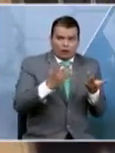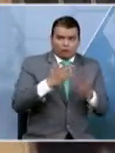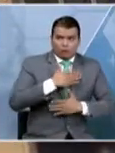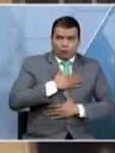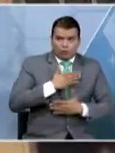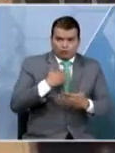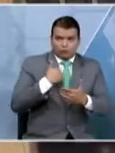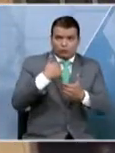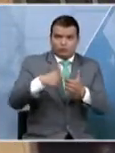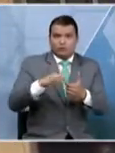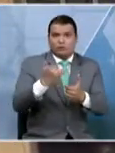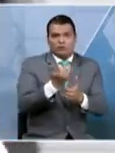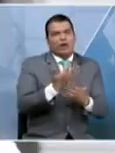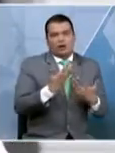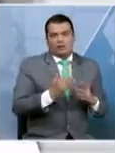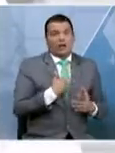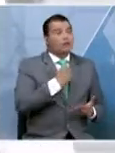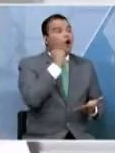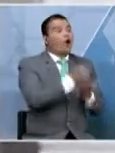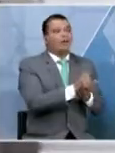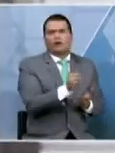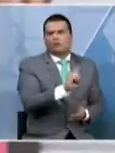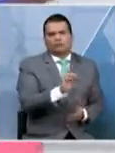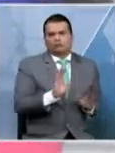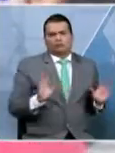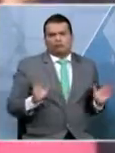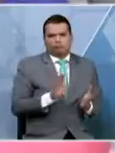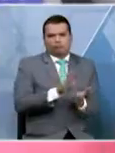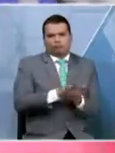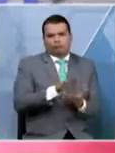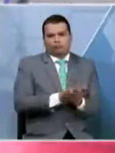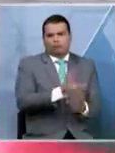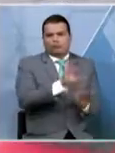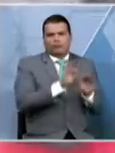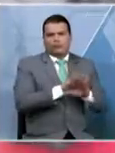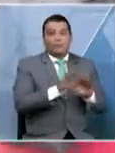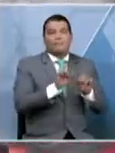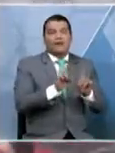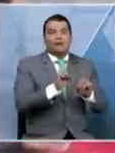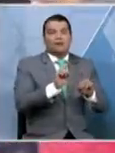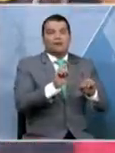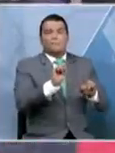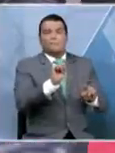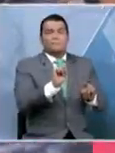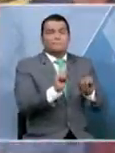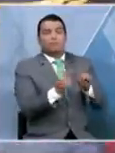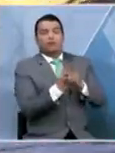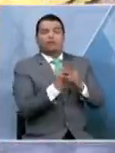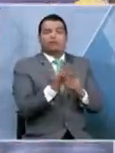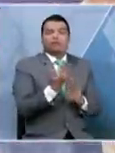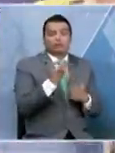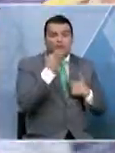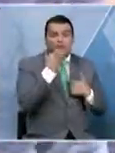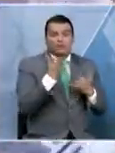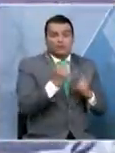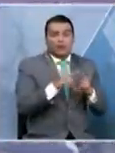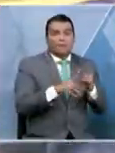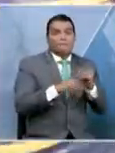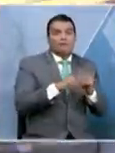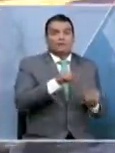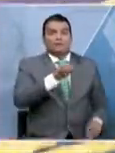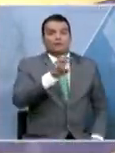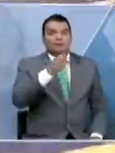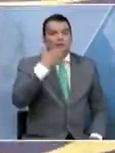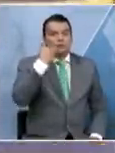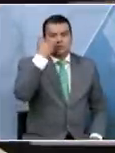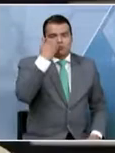ivermectina como parte del tratamiento las personas solo deberán estar en la primera fase de la enfermedad y deberán además ser mayores de edad y no superar los